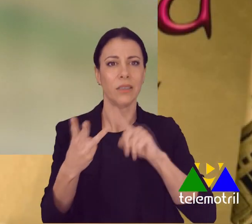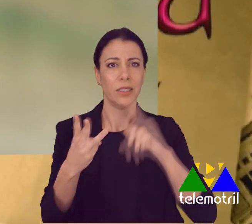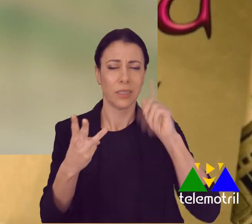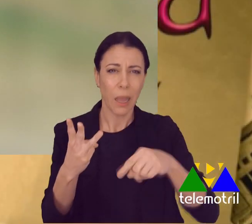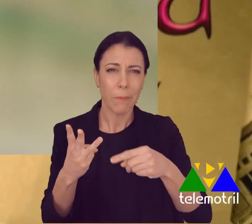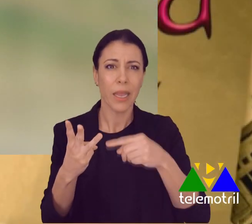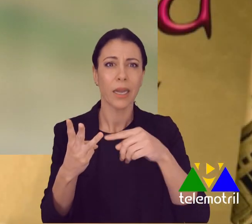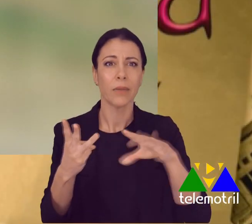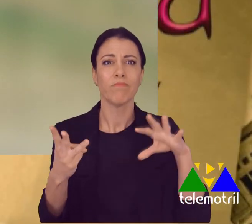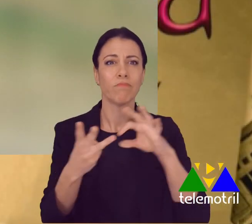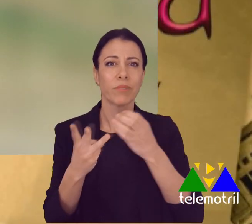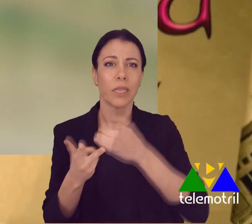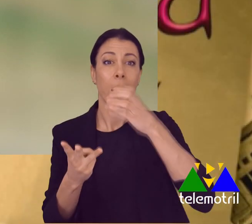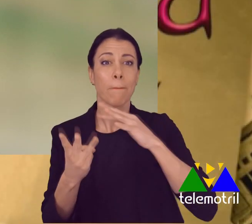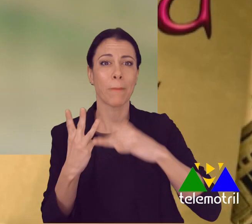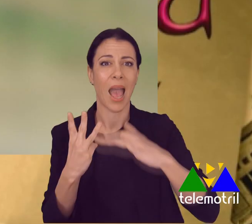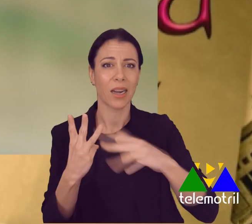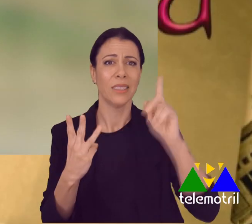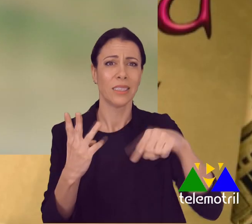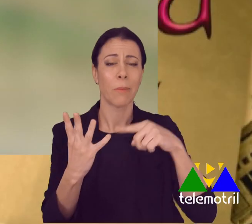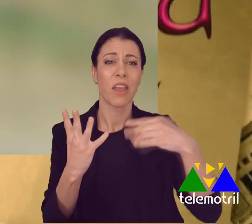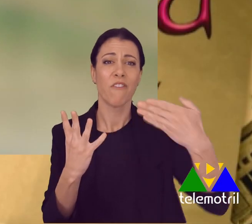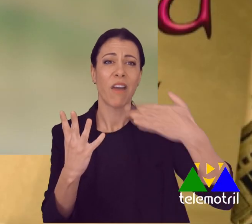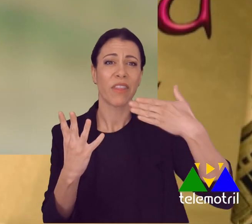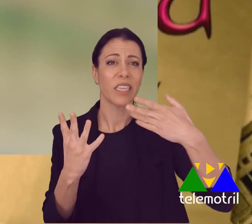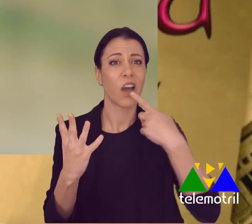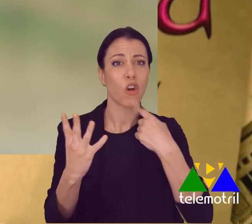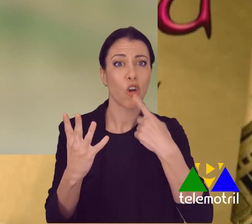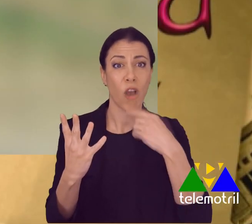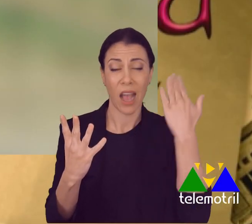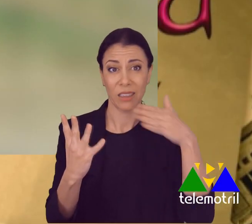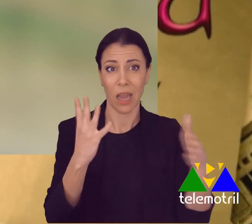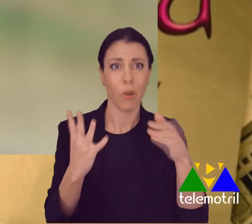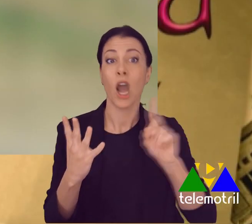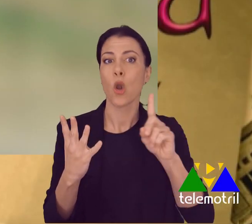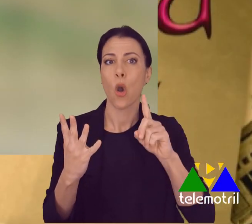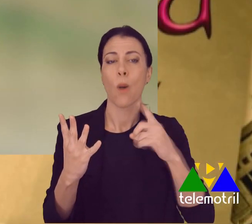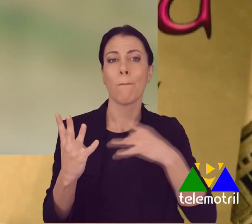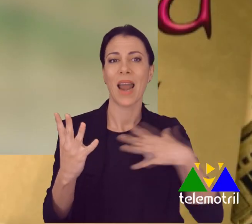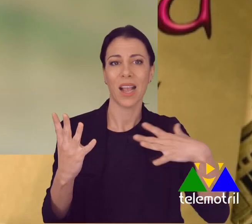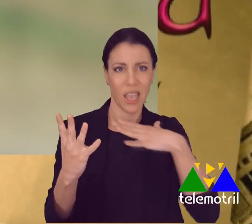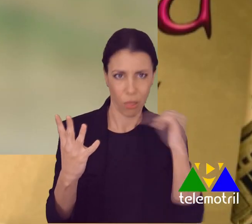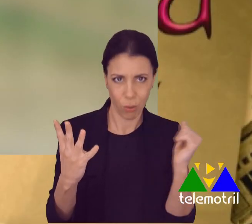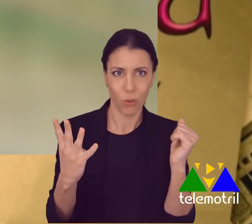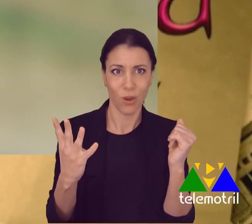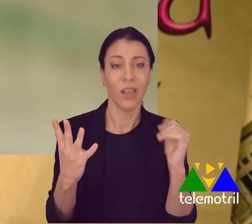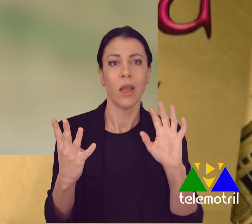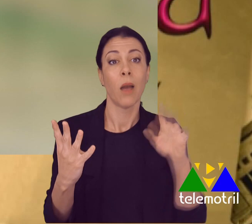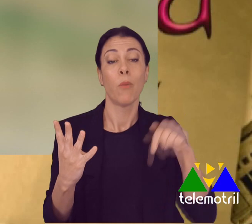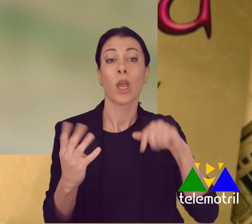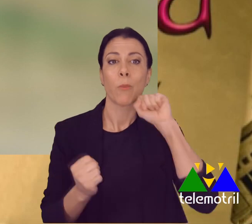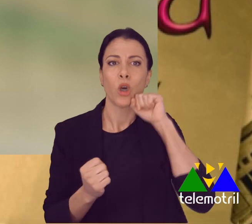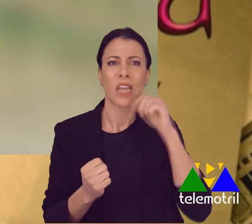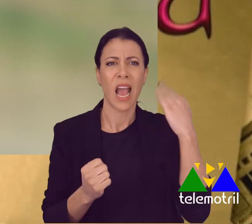mete una banderita que era roja en aquella época, no era blanca y azul. La bandera de Motril era una